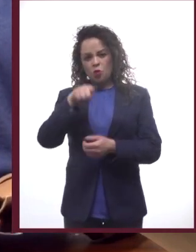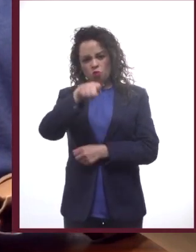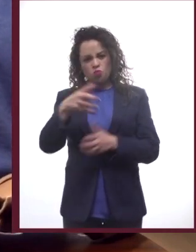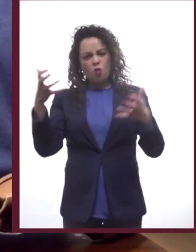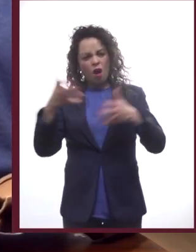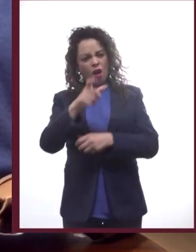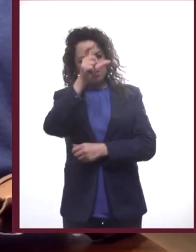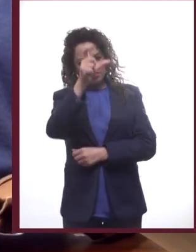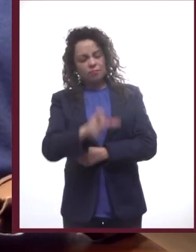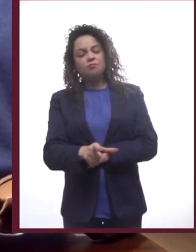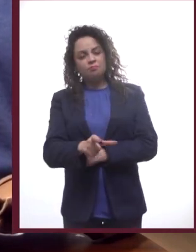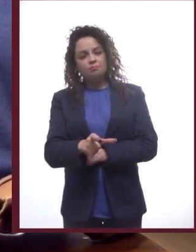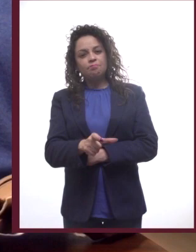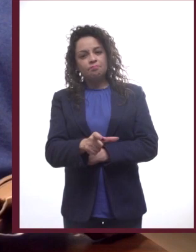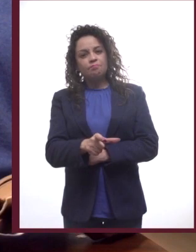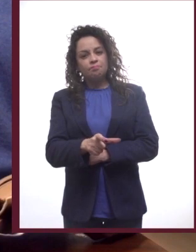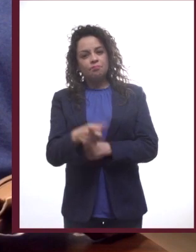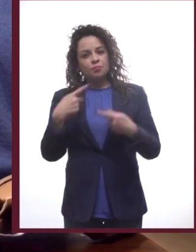papel.